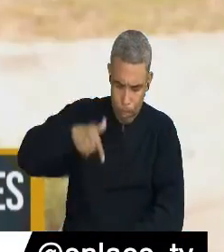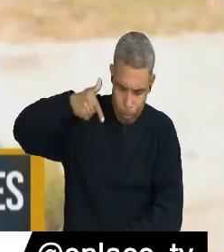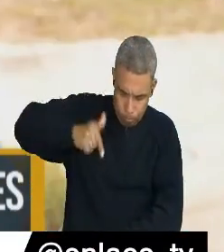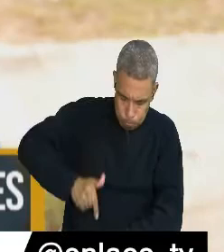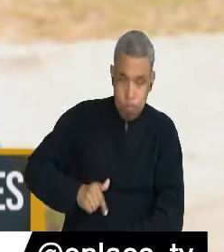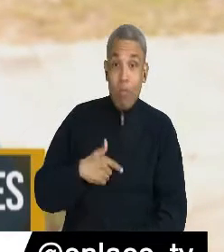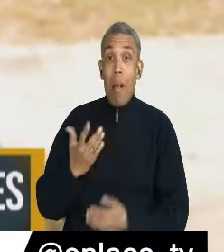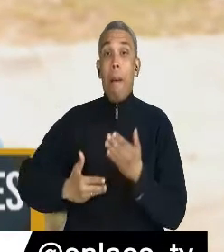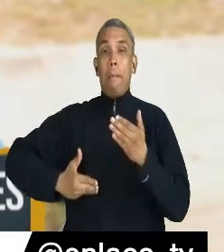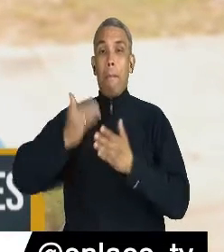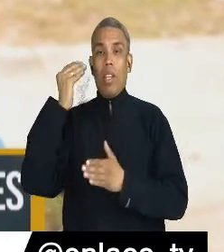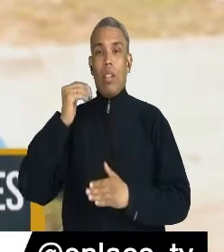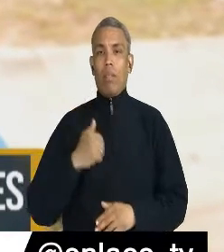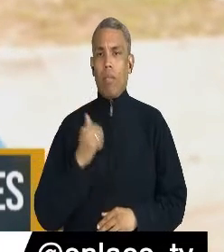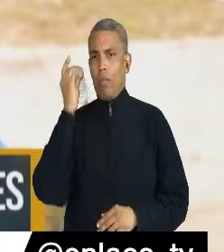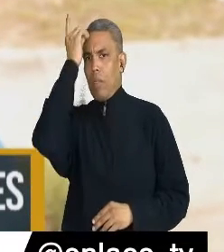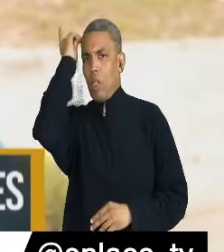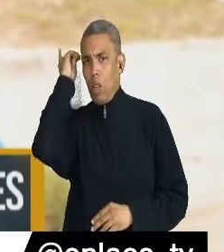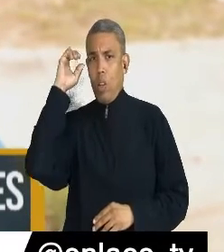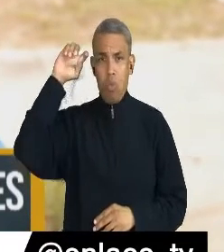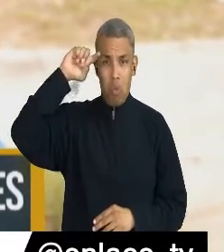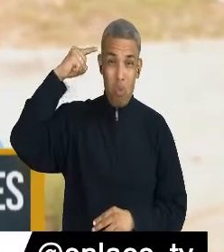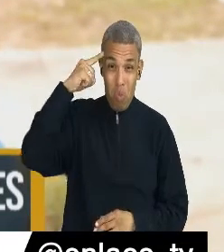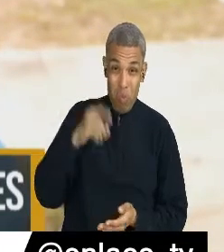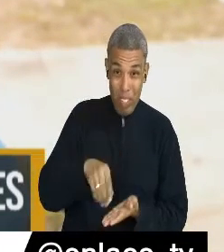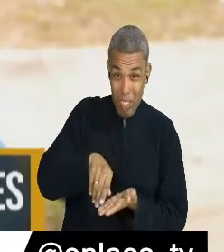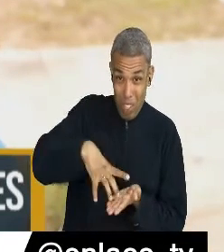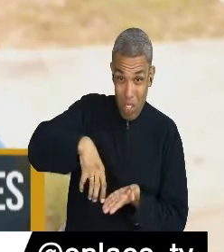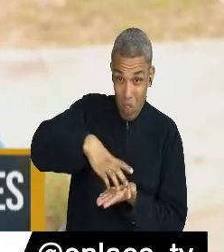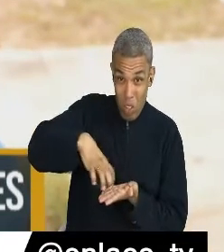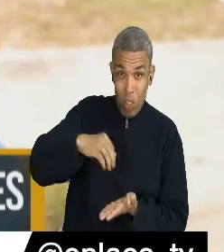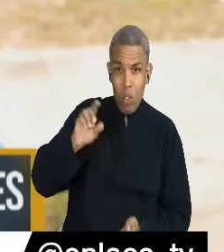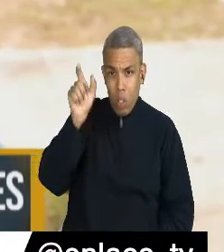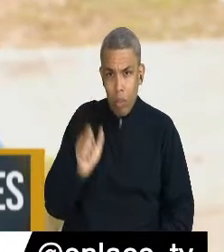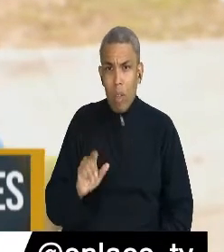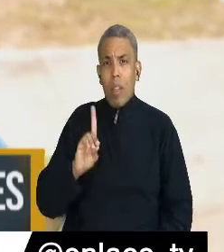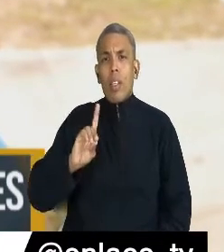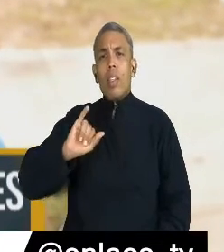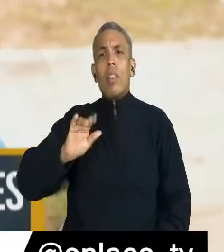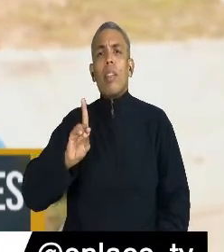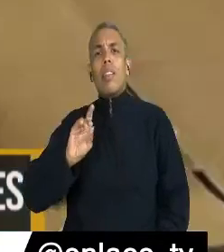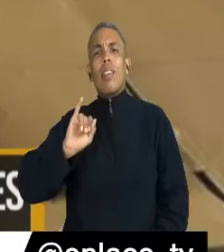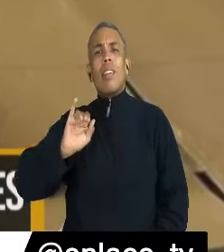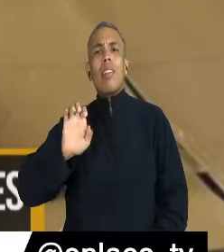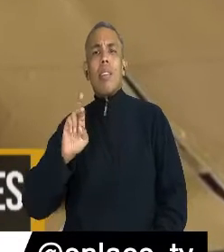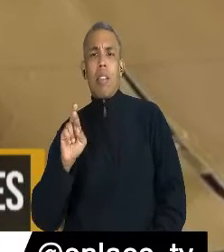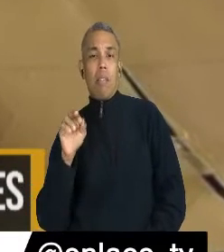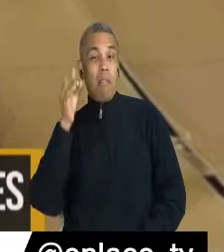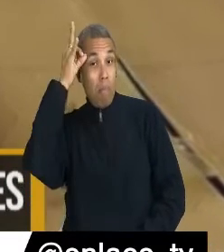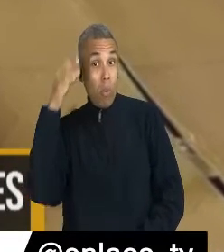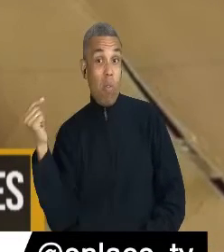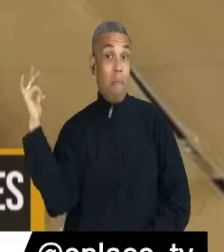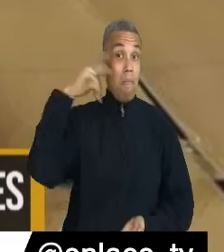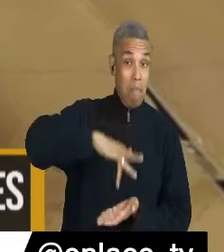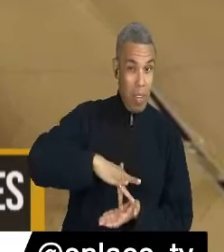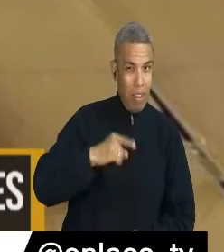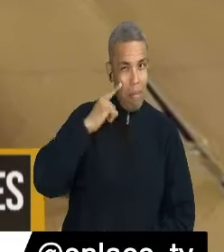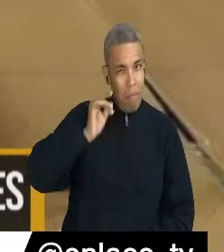darío echeverri y el gobernador de santander divierta ver a los encargados de instalar la primera silla en el marco del aniversario